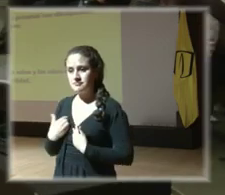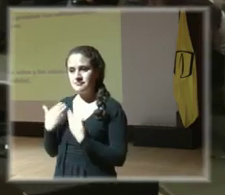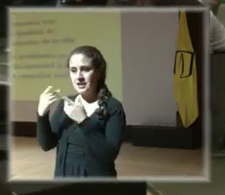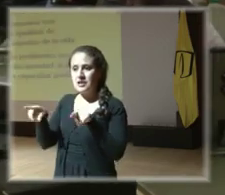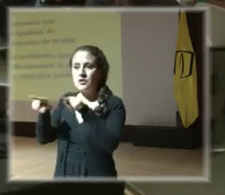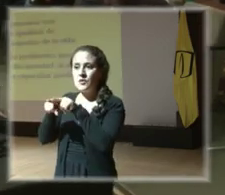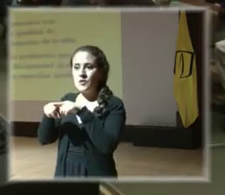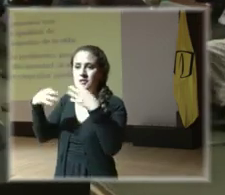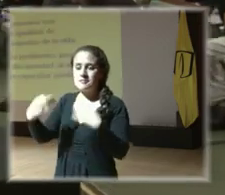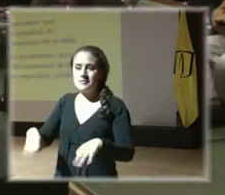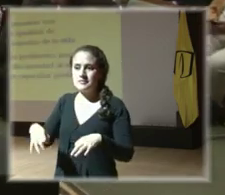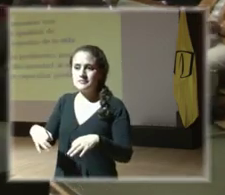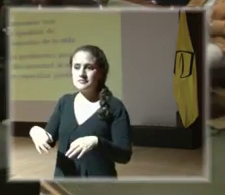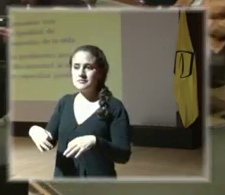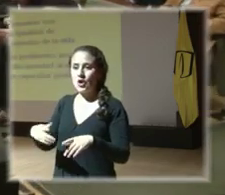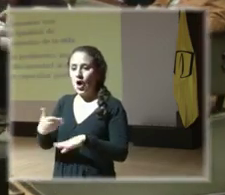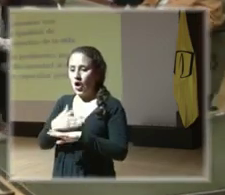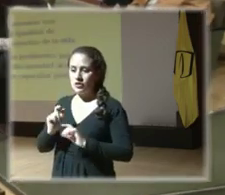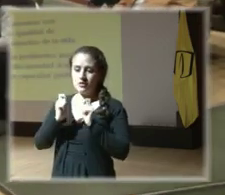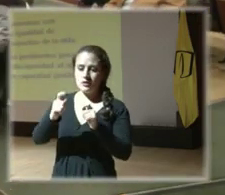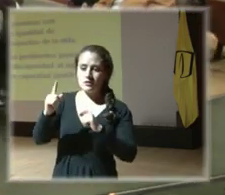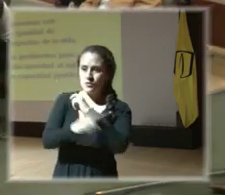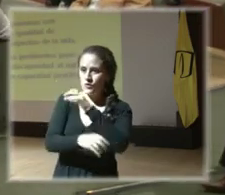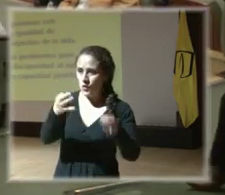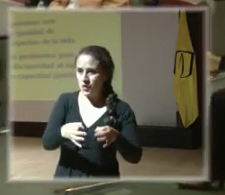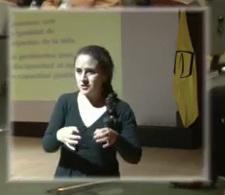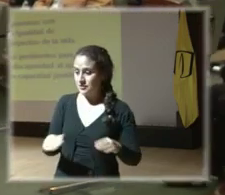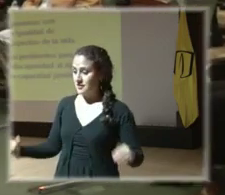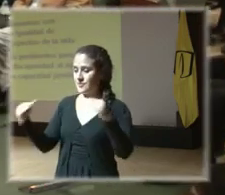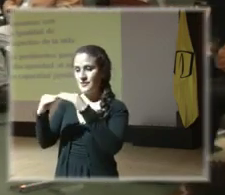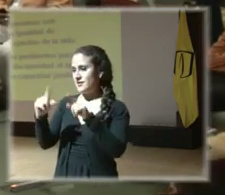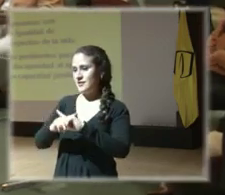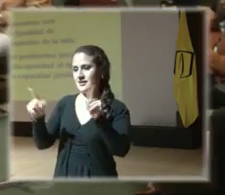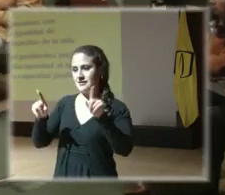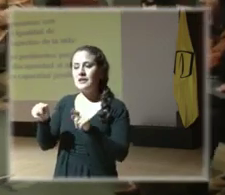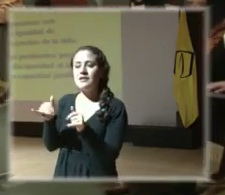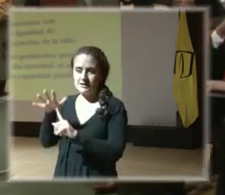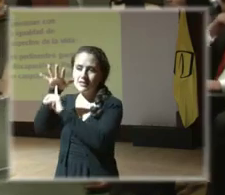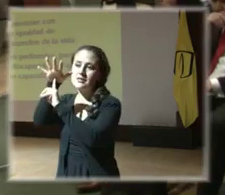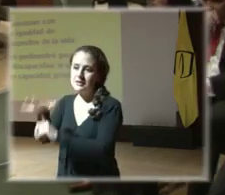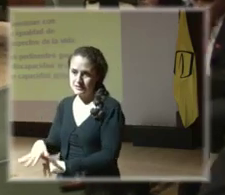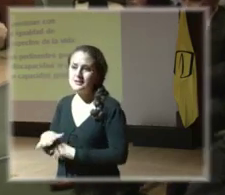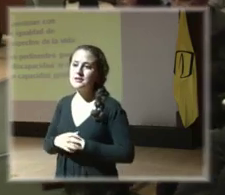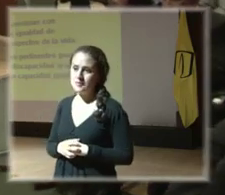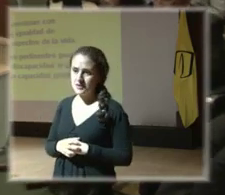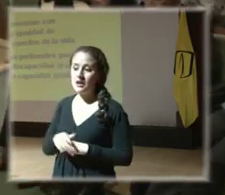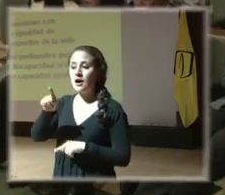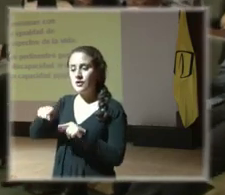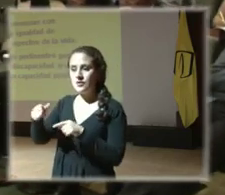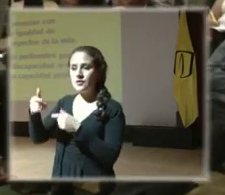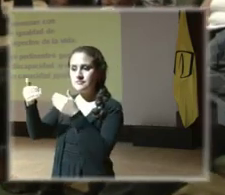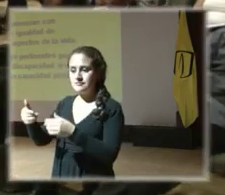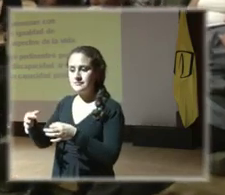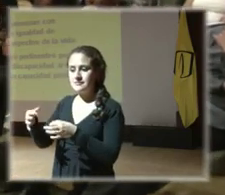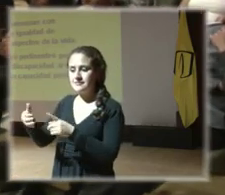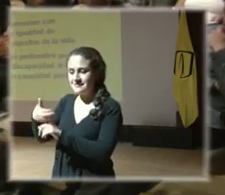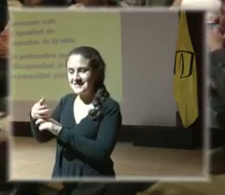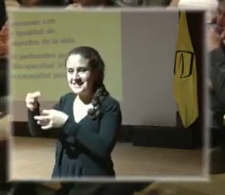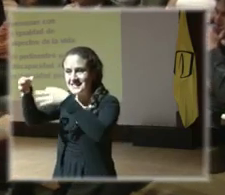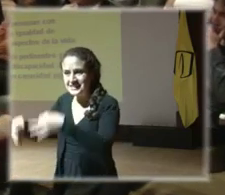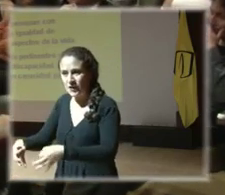un preliberación que otras personas. Entonces está como hay una discriminación contra personas que tienen esas medidas de